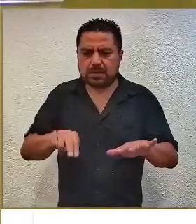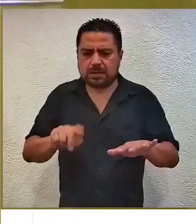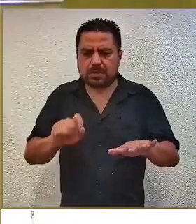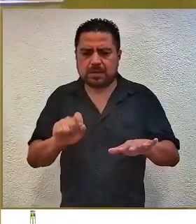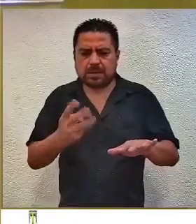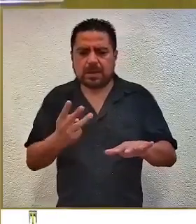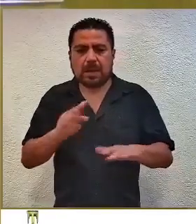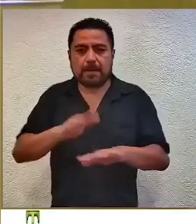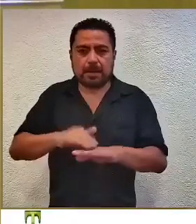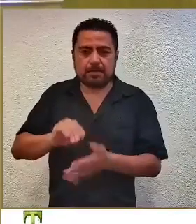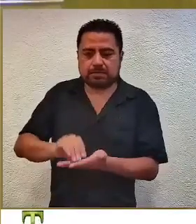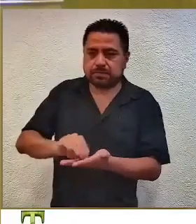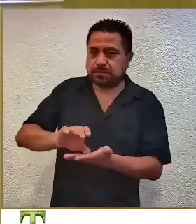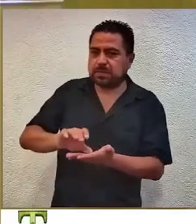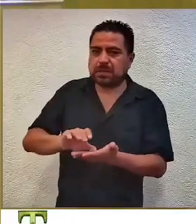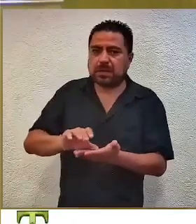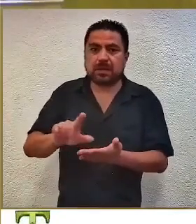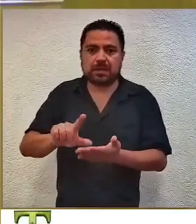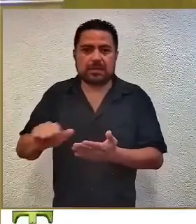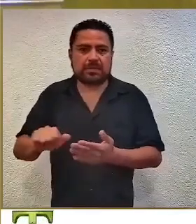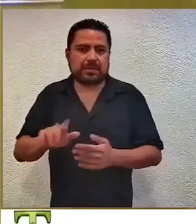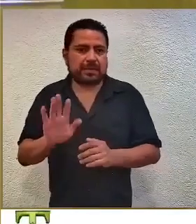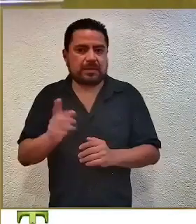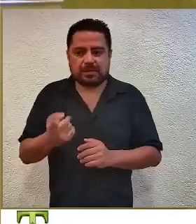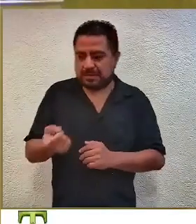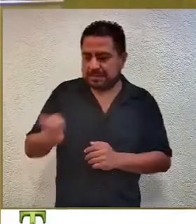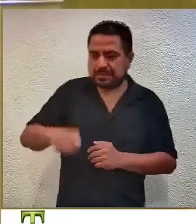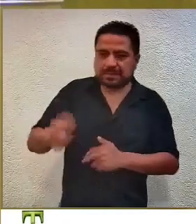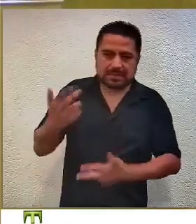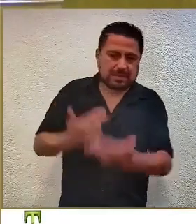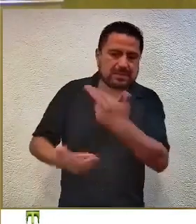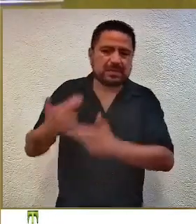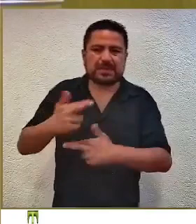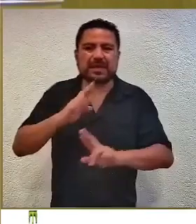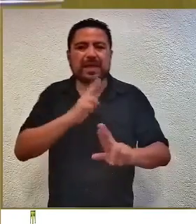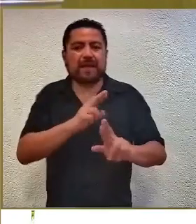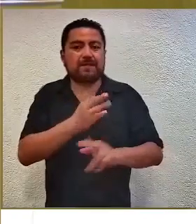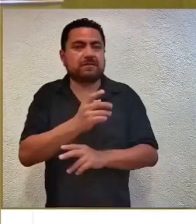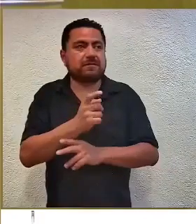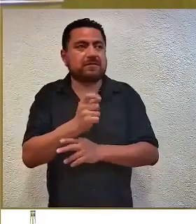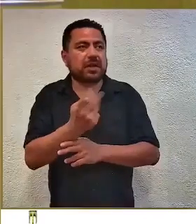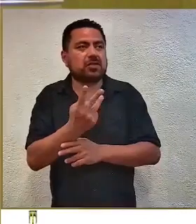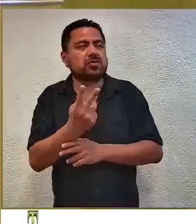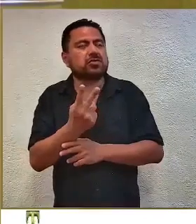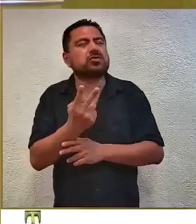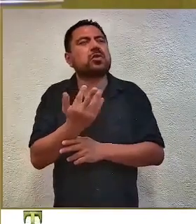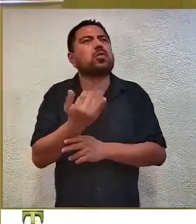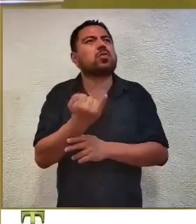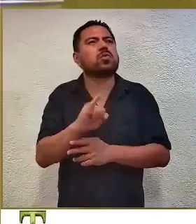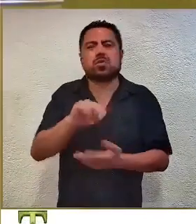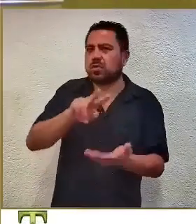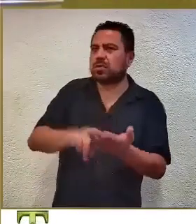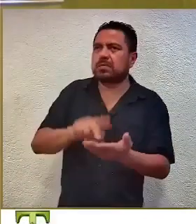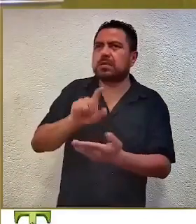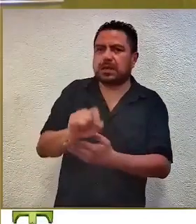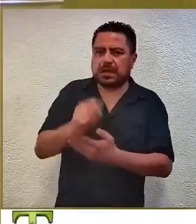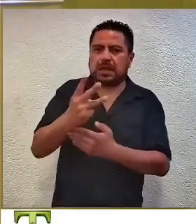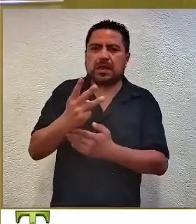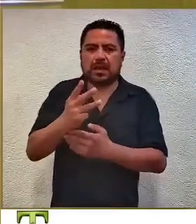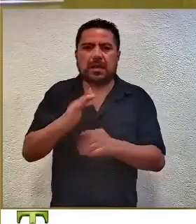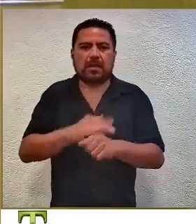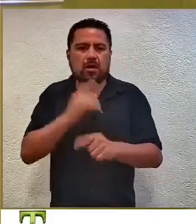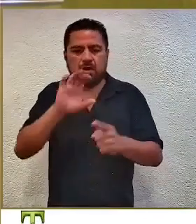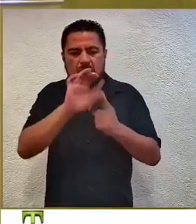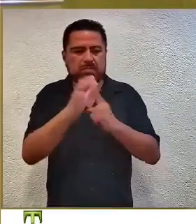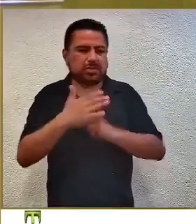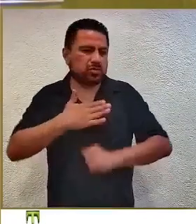SCM-JE16/2023 acumulados, y en consecuencia ordenó revocar la resolución de fecha 22 de junio de 2023 emitida por la Comisión